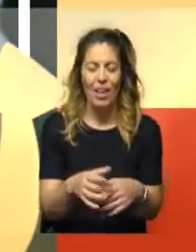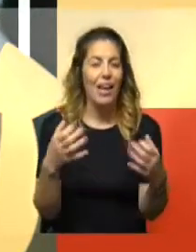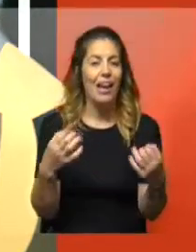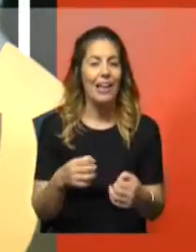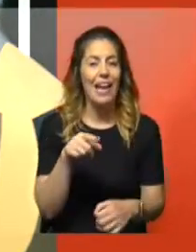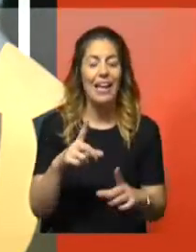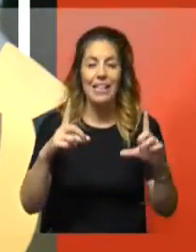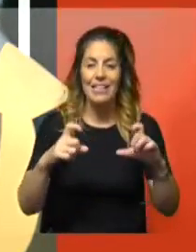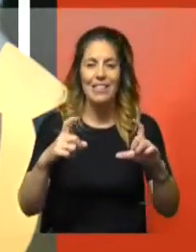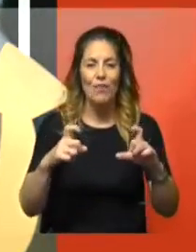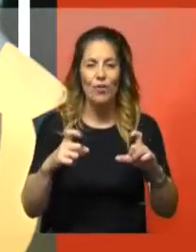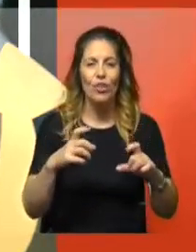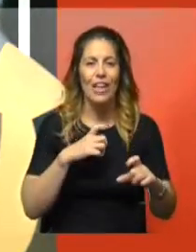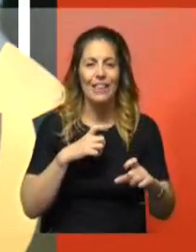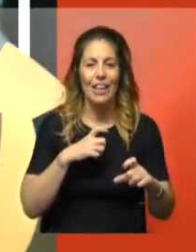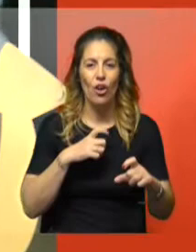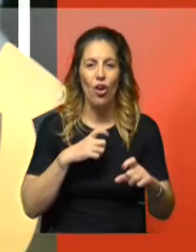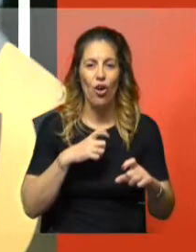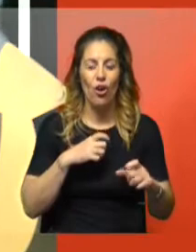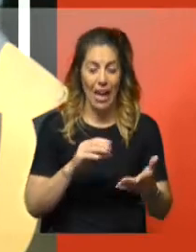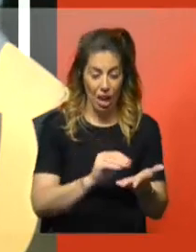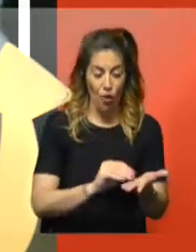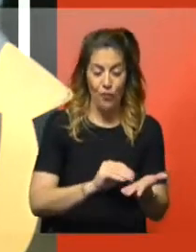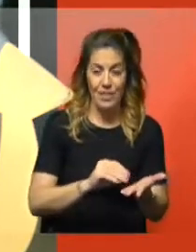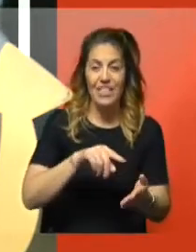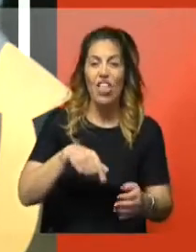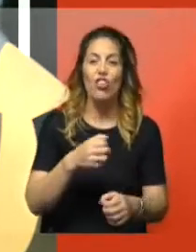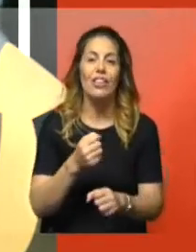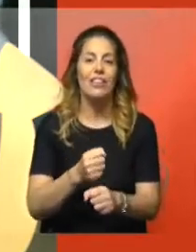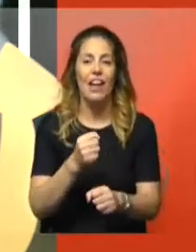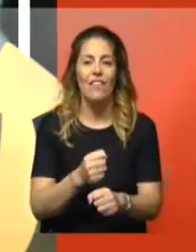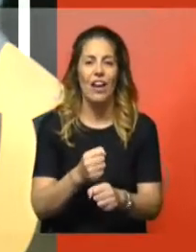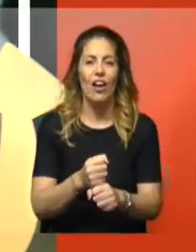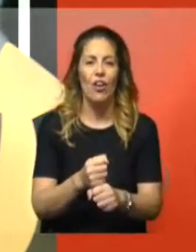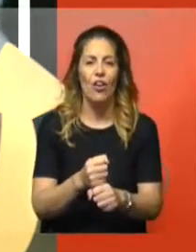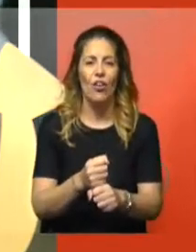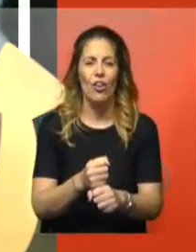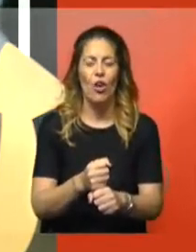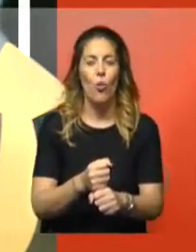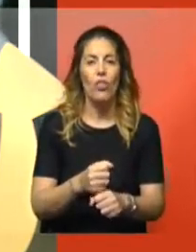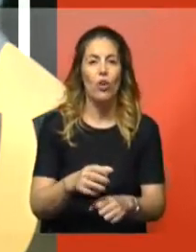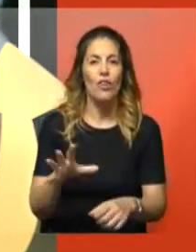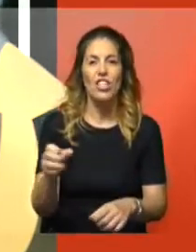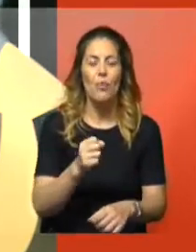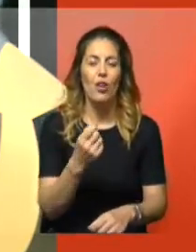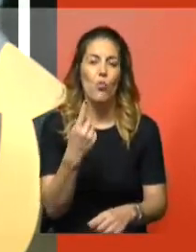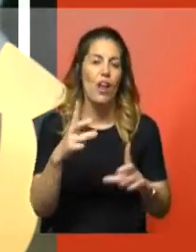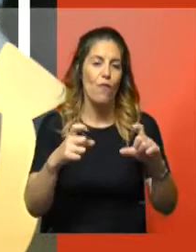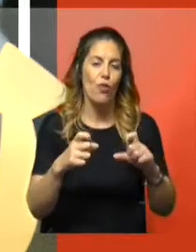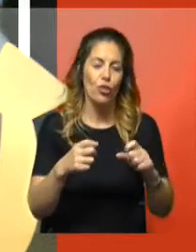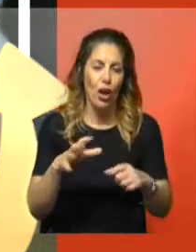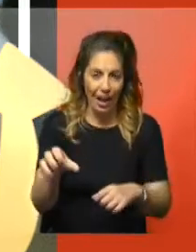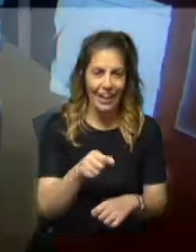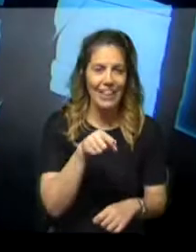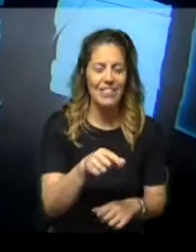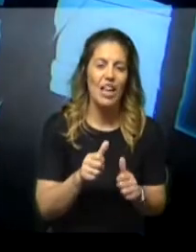realidad esa foto la tengo en mi estudio en la oficina donde trabajo y cuando Envía una foto y agarra esa que es la que me acompaña todos los días Así